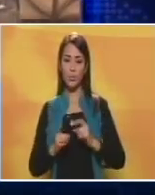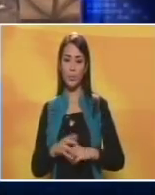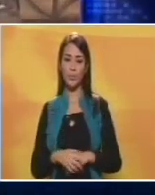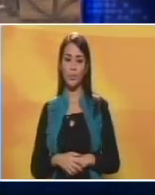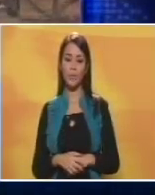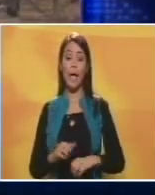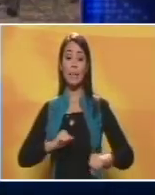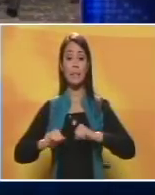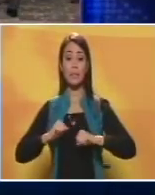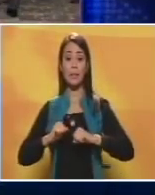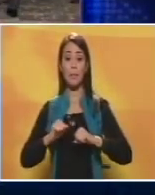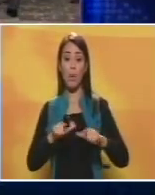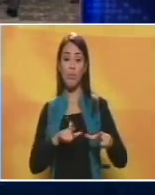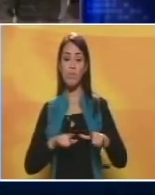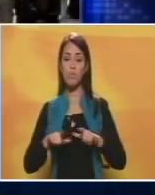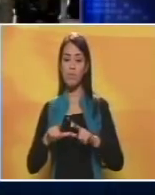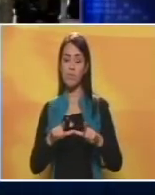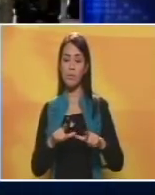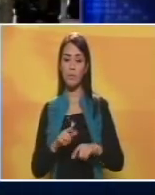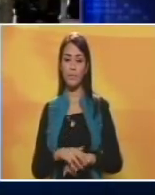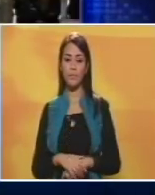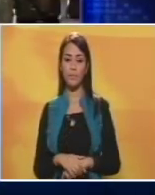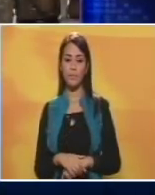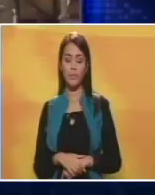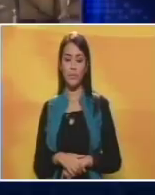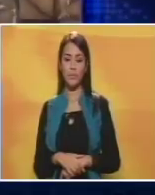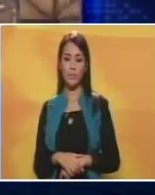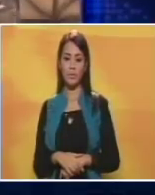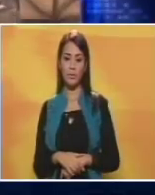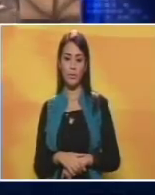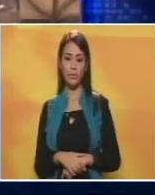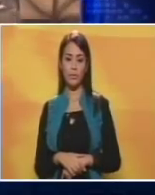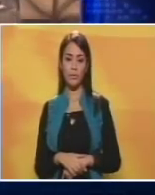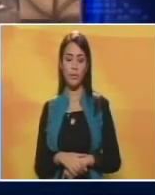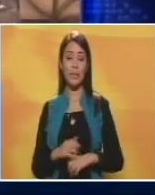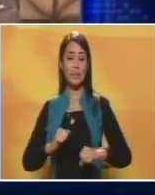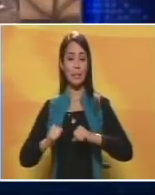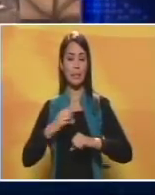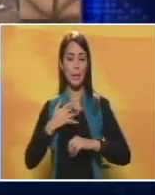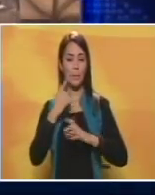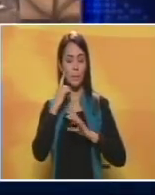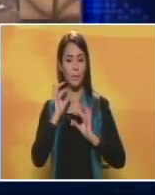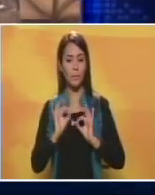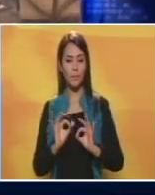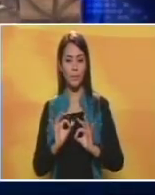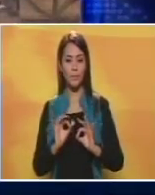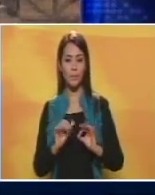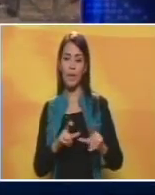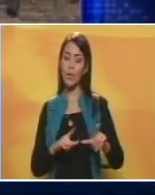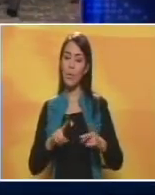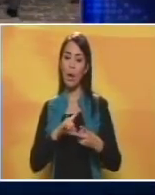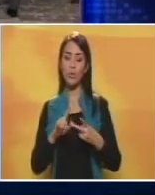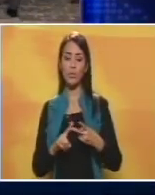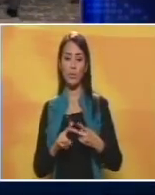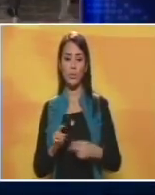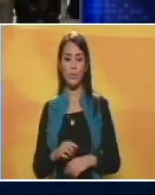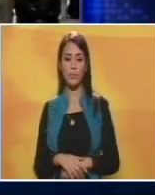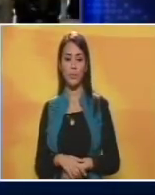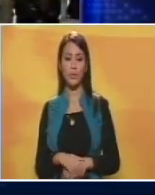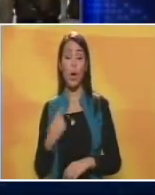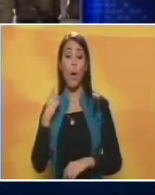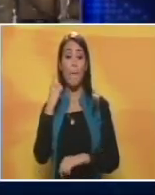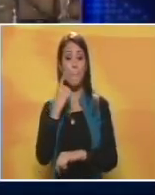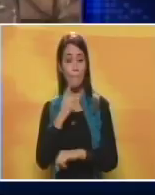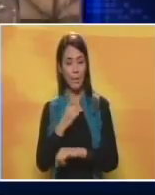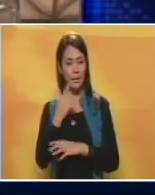cuyo epicentro se ubicó en la provincia de Macerata, se sintió en la región de Las Marcas y Hungría,